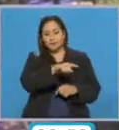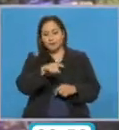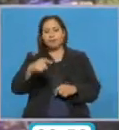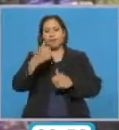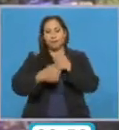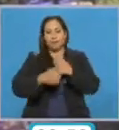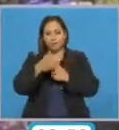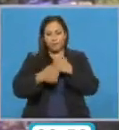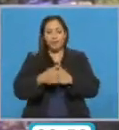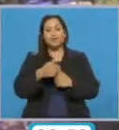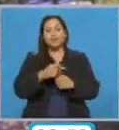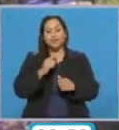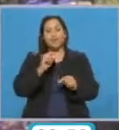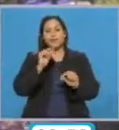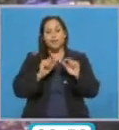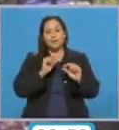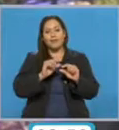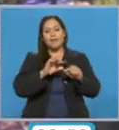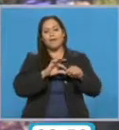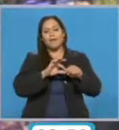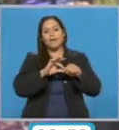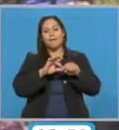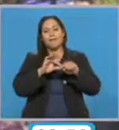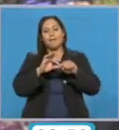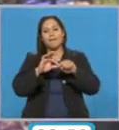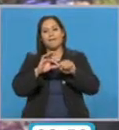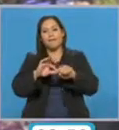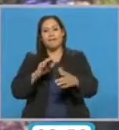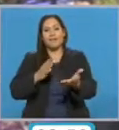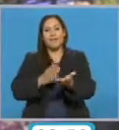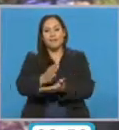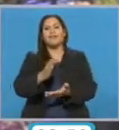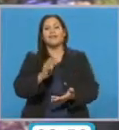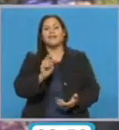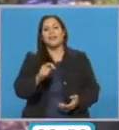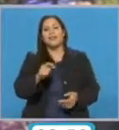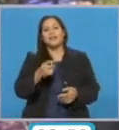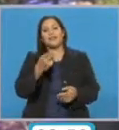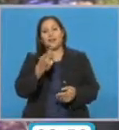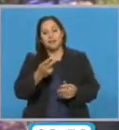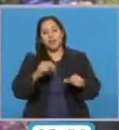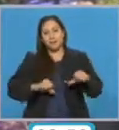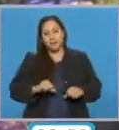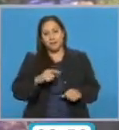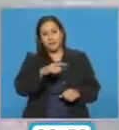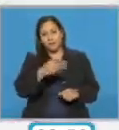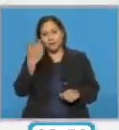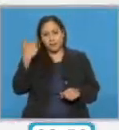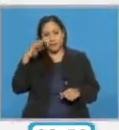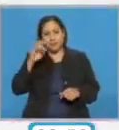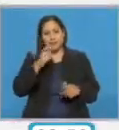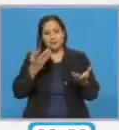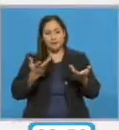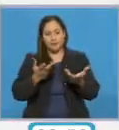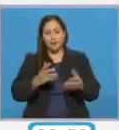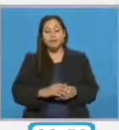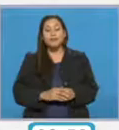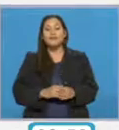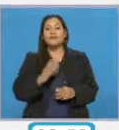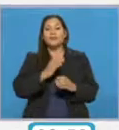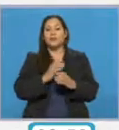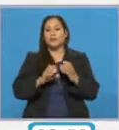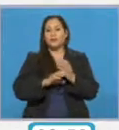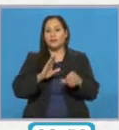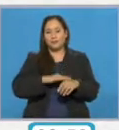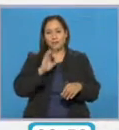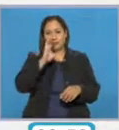de alguna forma va llevándolo poco a poco hacia este tipo de actividades que realizaba, ¿no? Entre las cosas más curiosas que